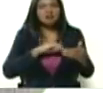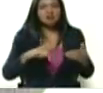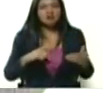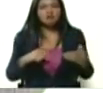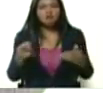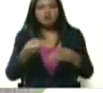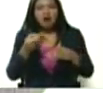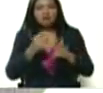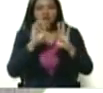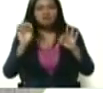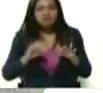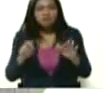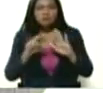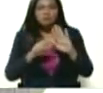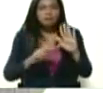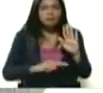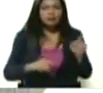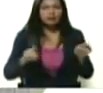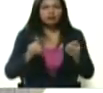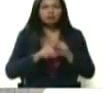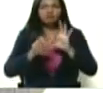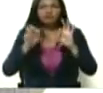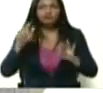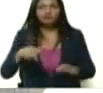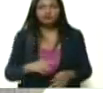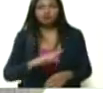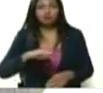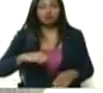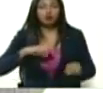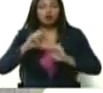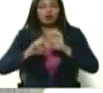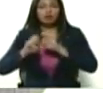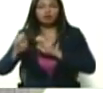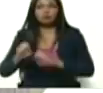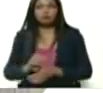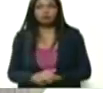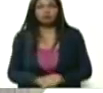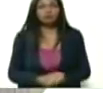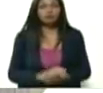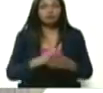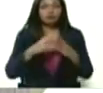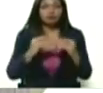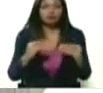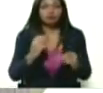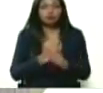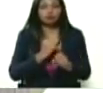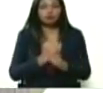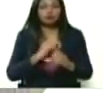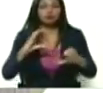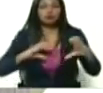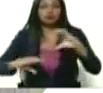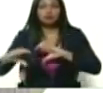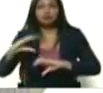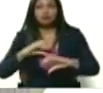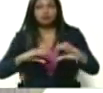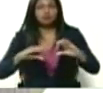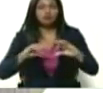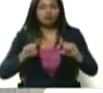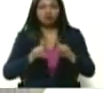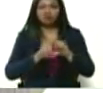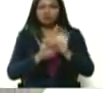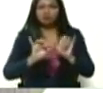diseñando nuevas medidas, estamos evaluando todos los trabajos científicos a nivel